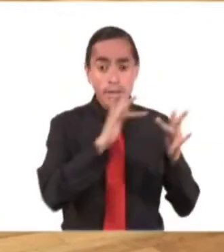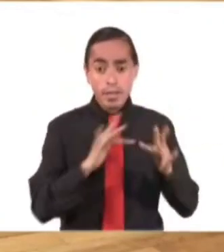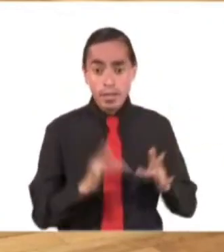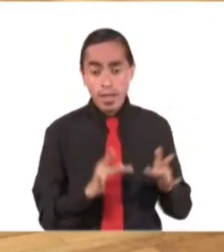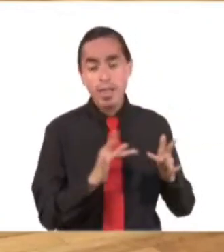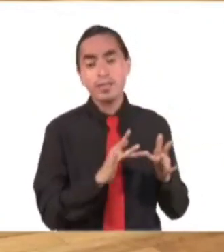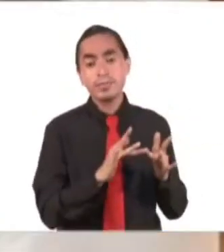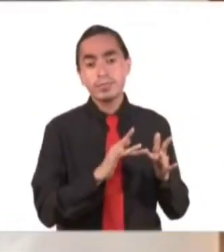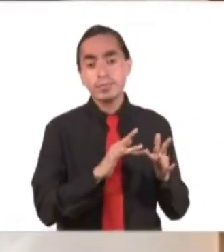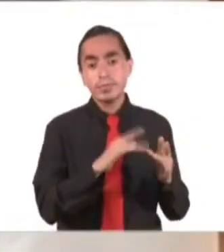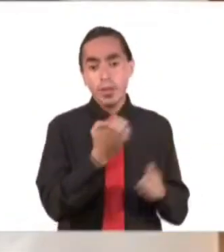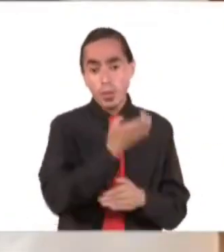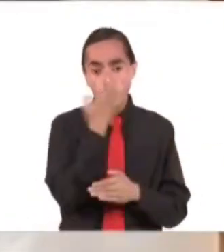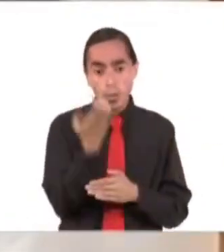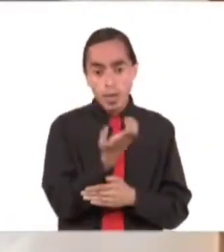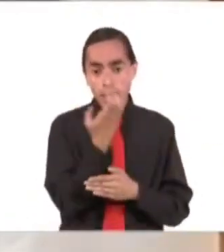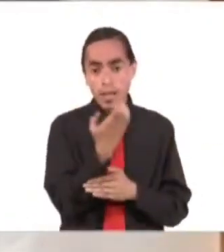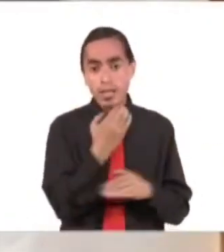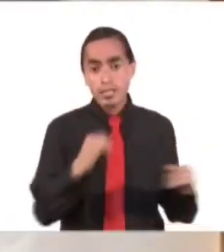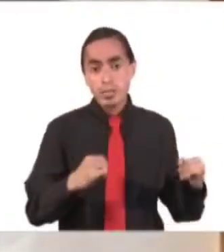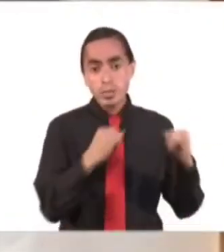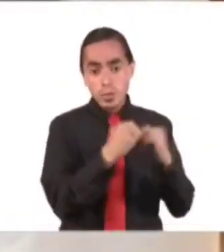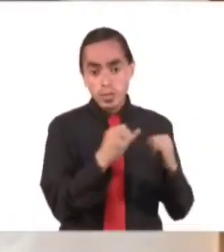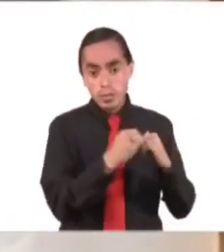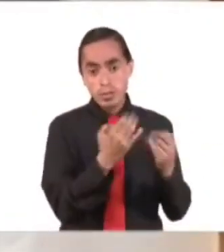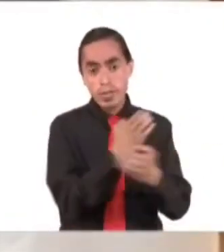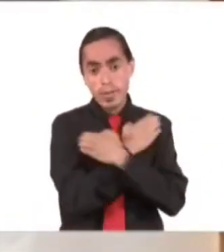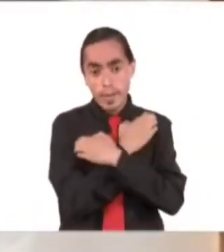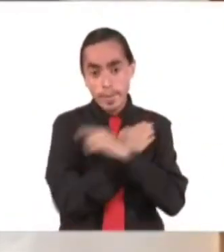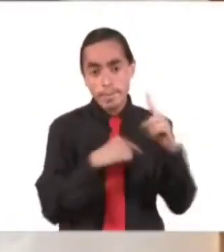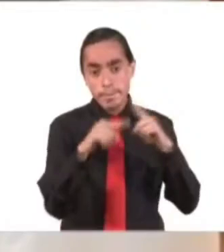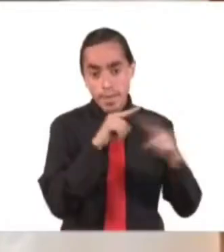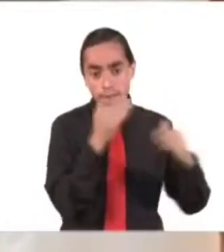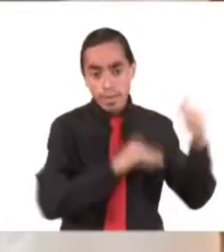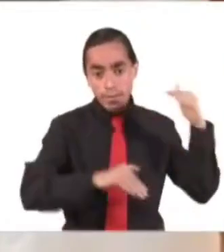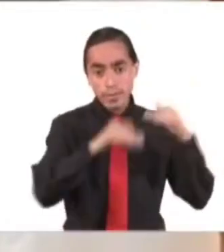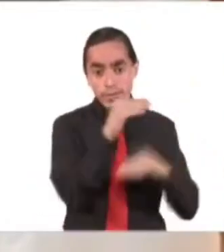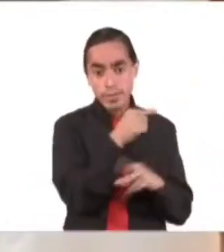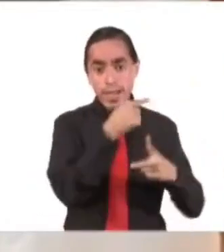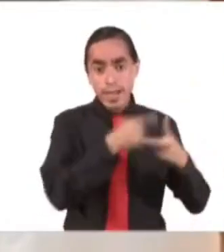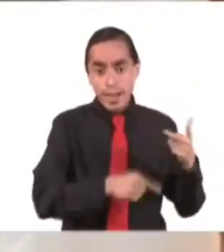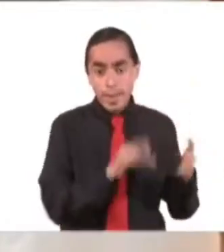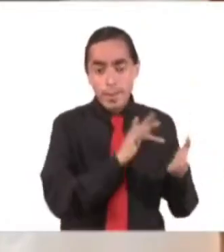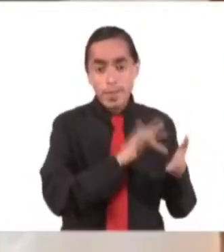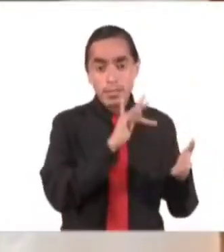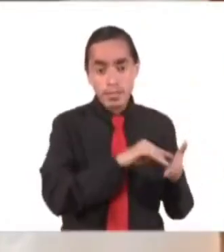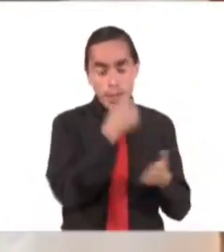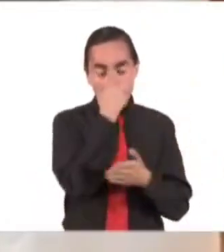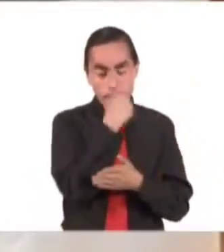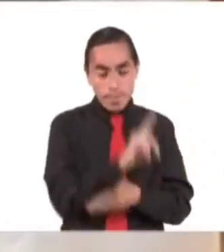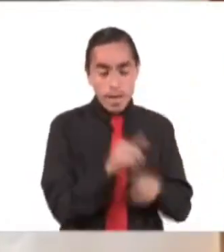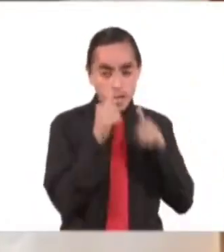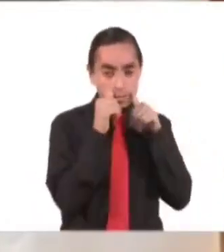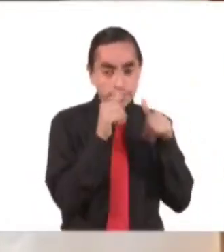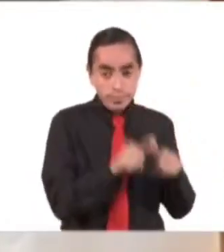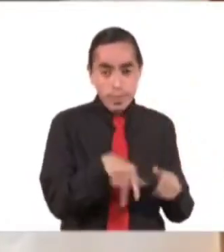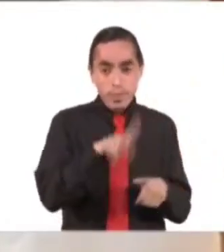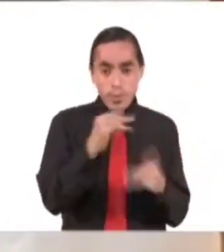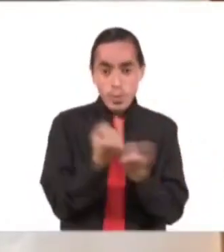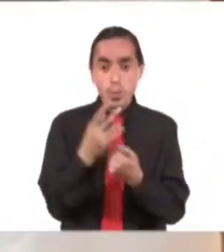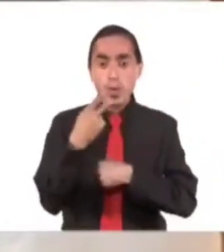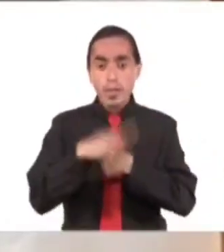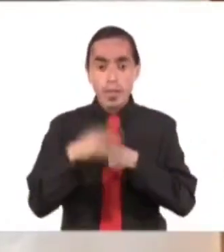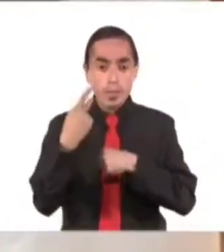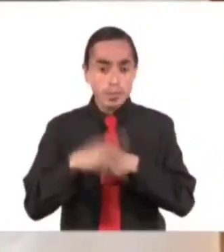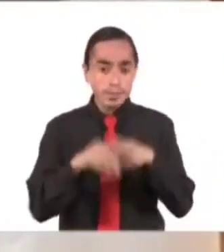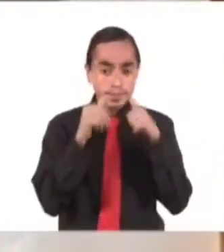educación superior y media superior para la atención de la propia educación, pero también de la atención de las problemáticas de